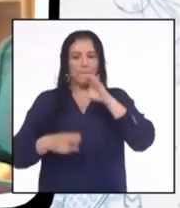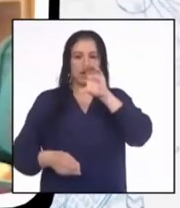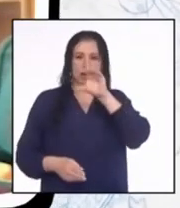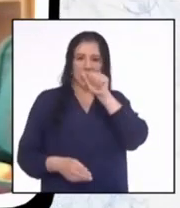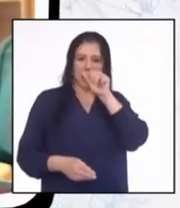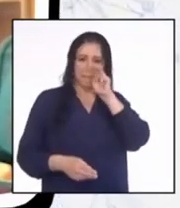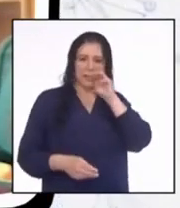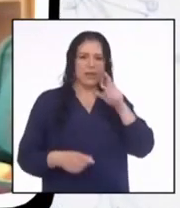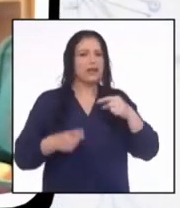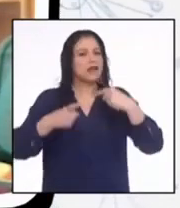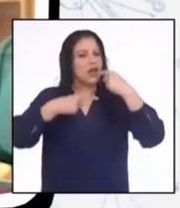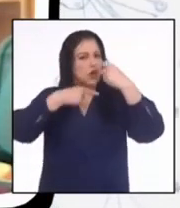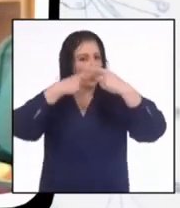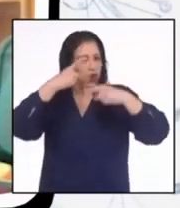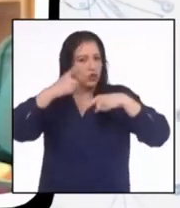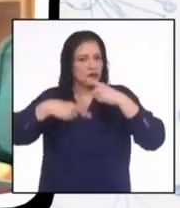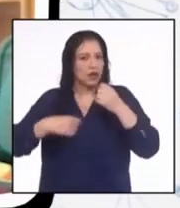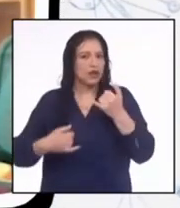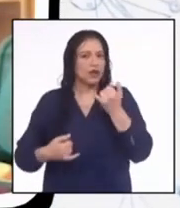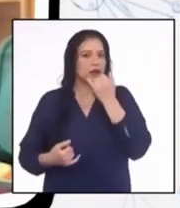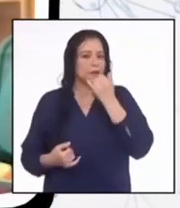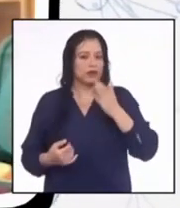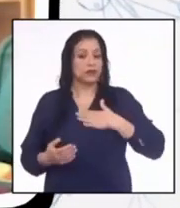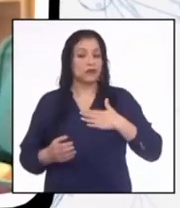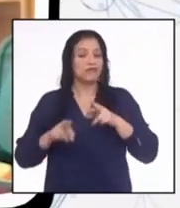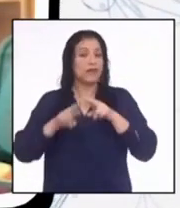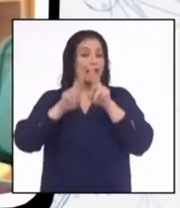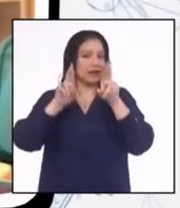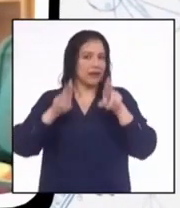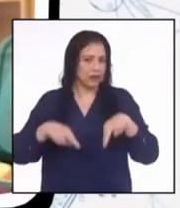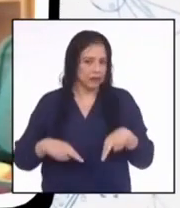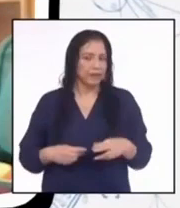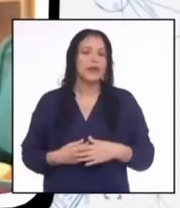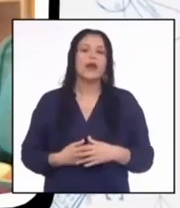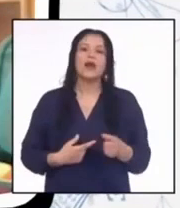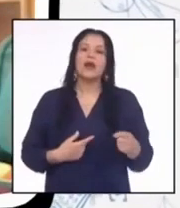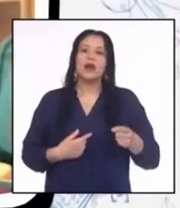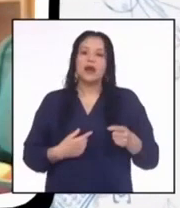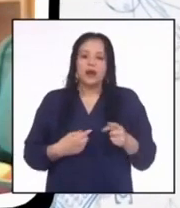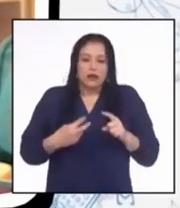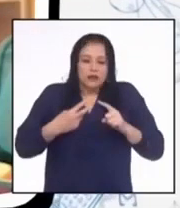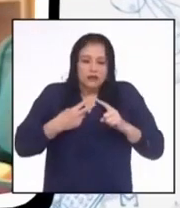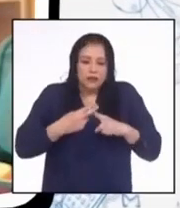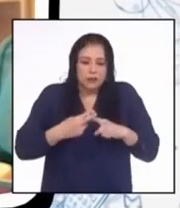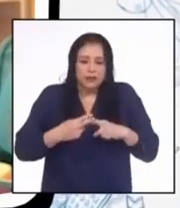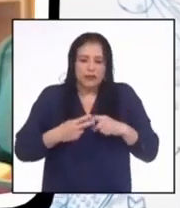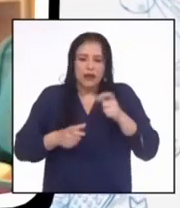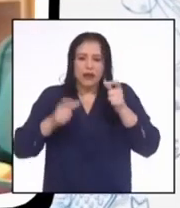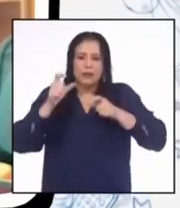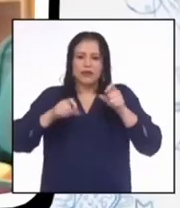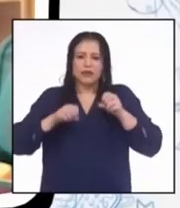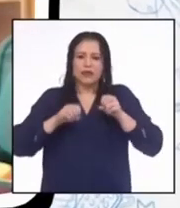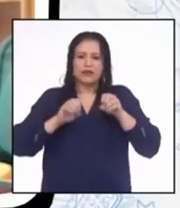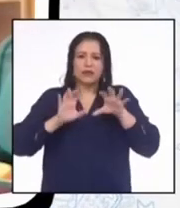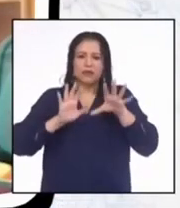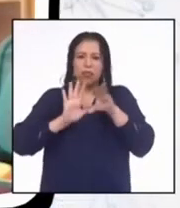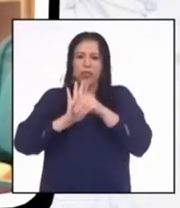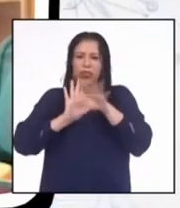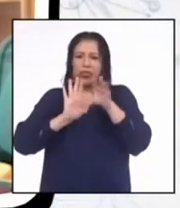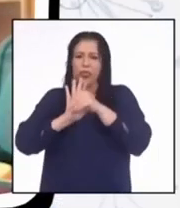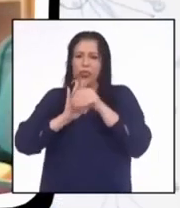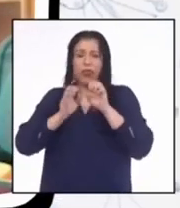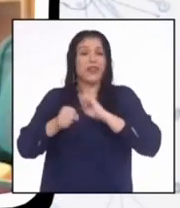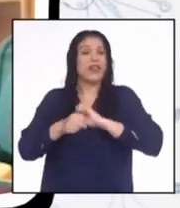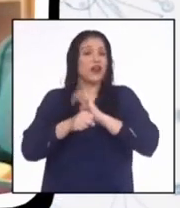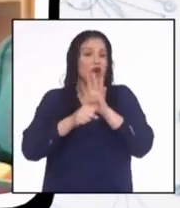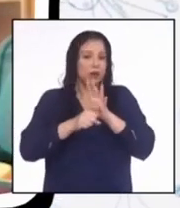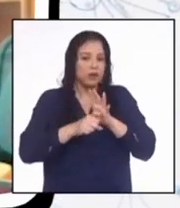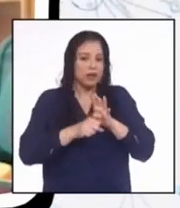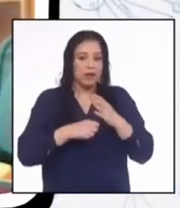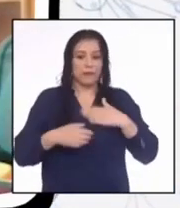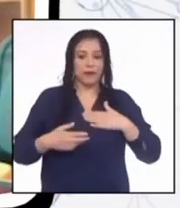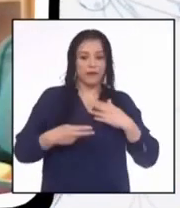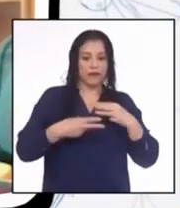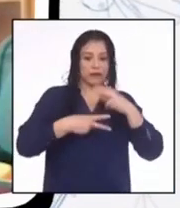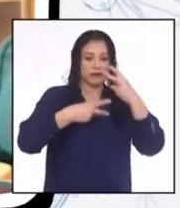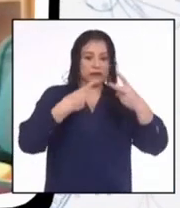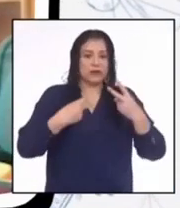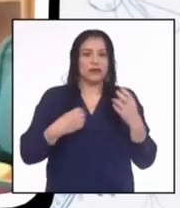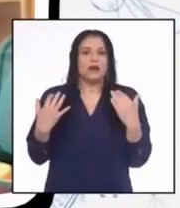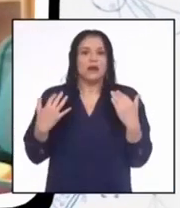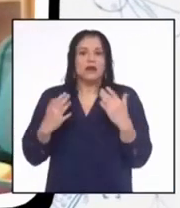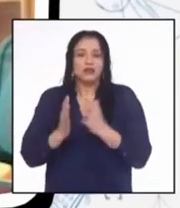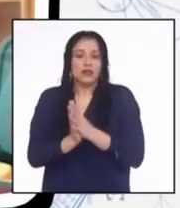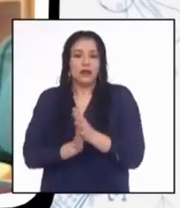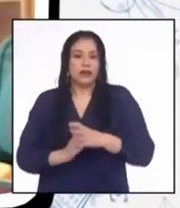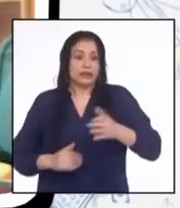y quería contarles lo que pasó en mi región. Se comenzaron a contagiar varias personas y mis vecinos se asustaron.